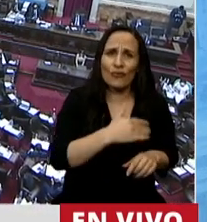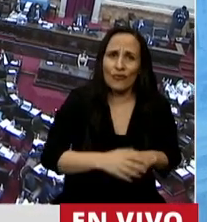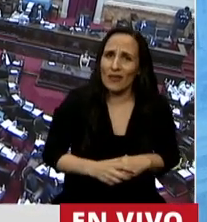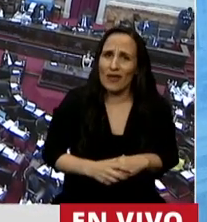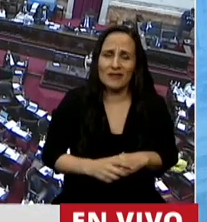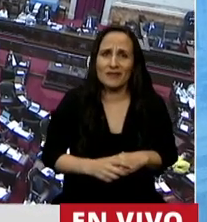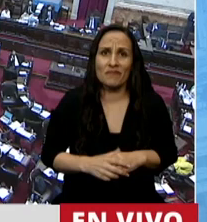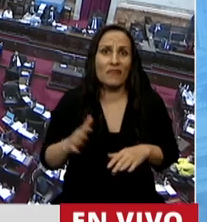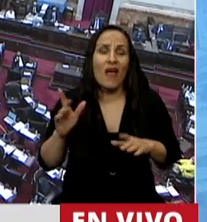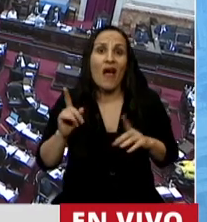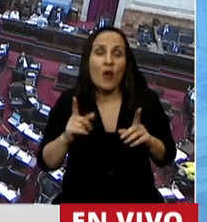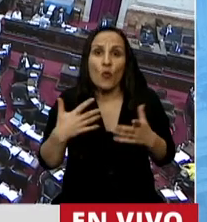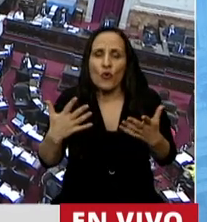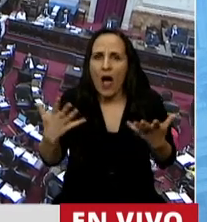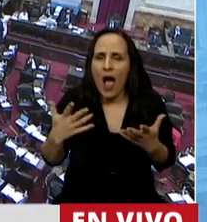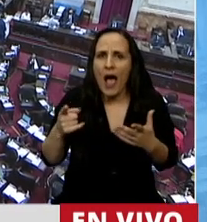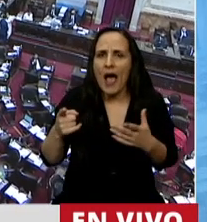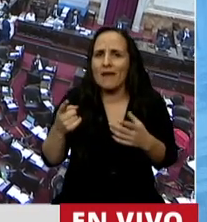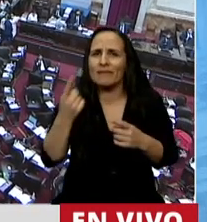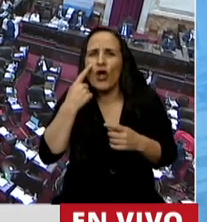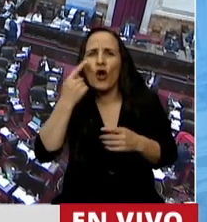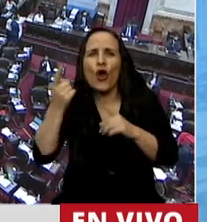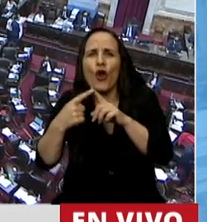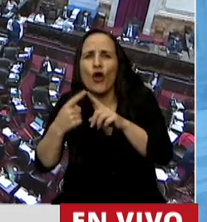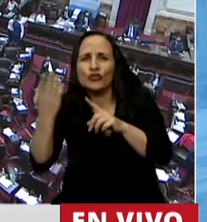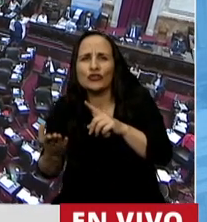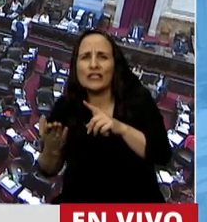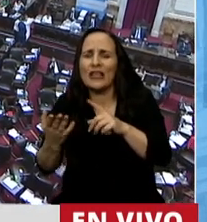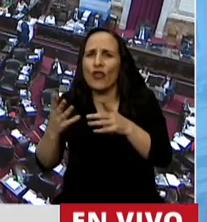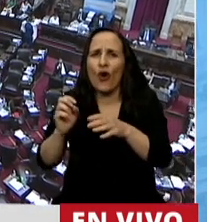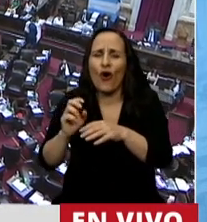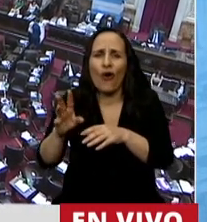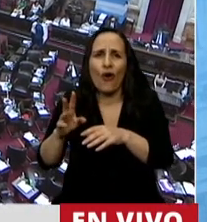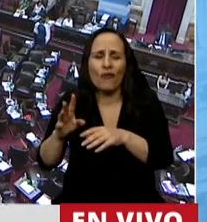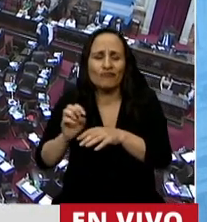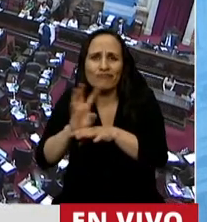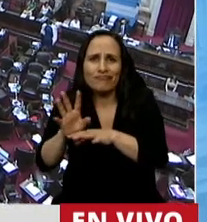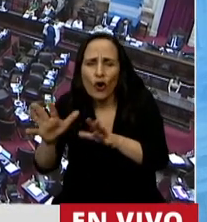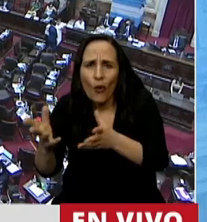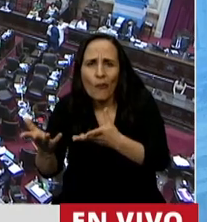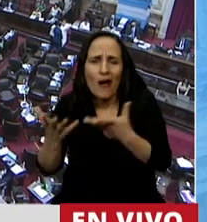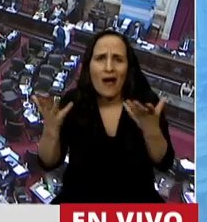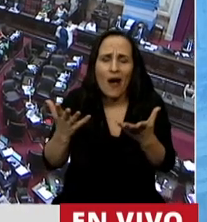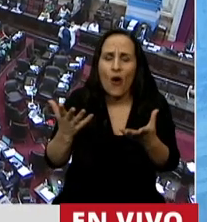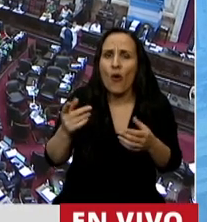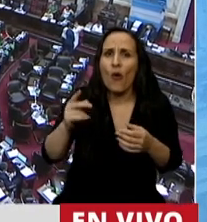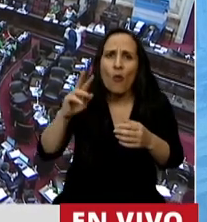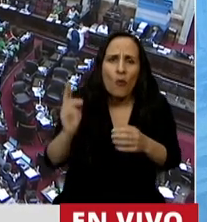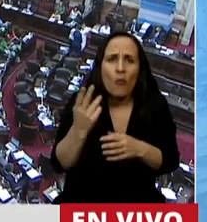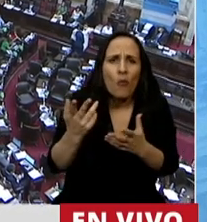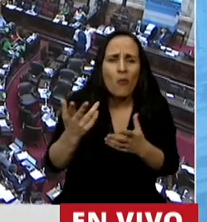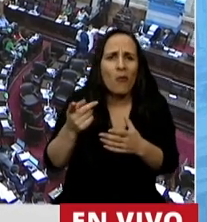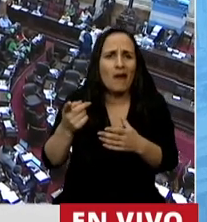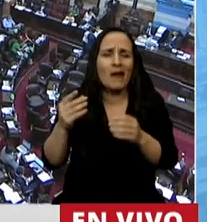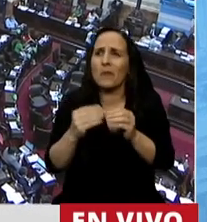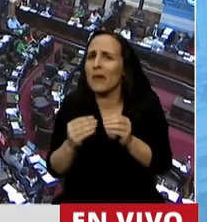muy de cerca o hemos tenido un conocido, nos tocó atravesar la tristeza y el dolor de haber perdido a